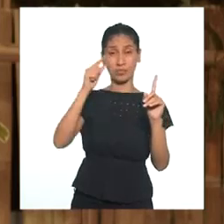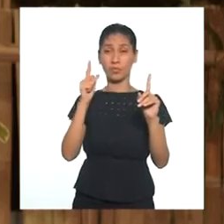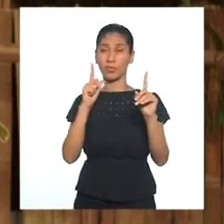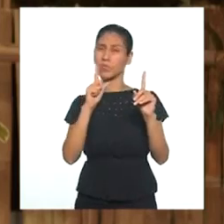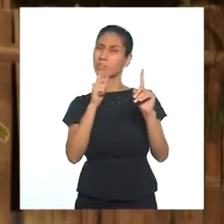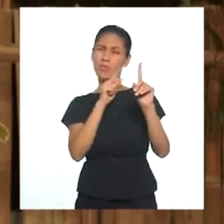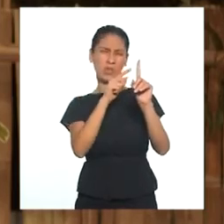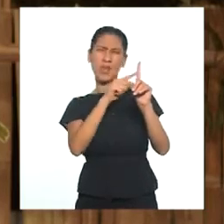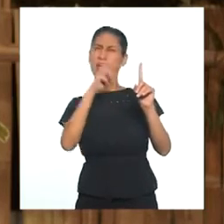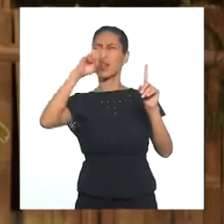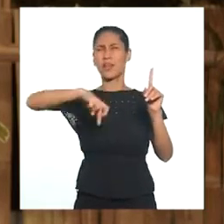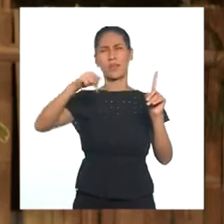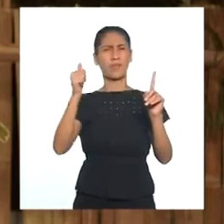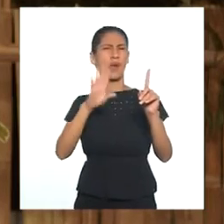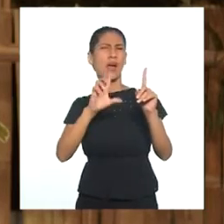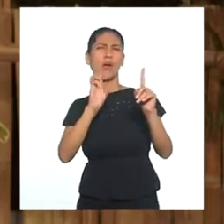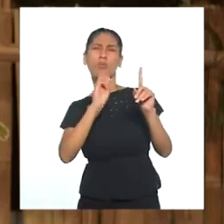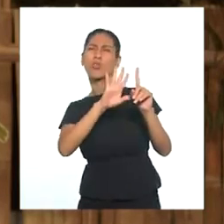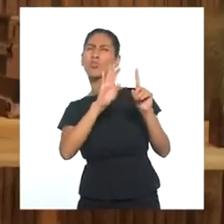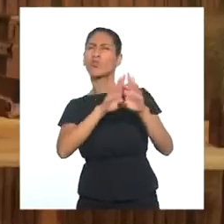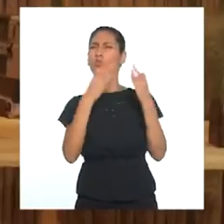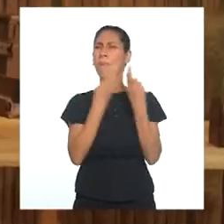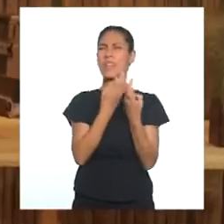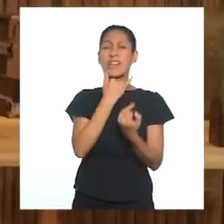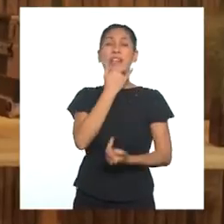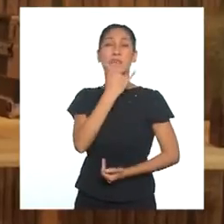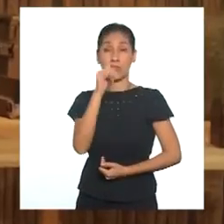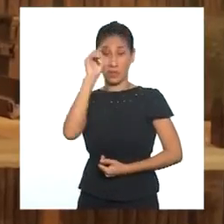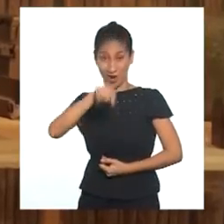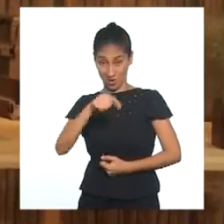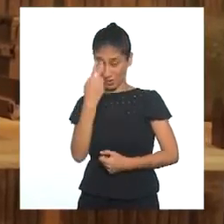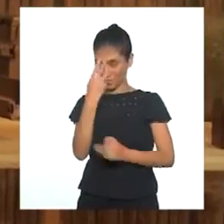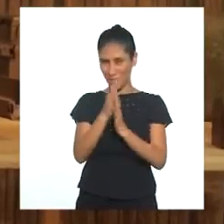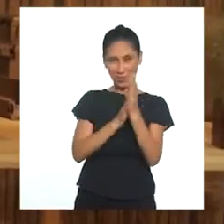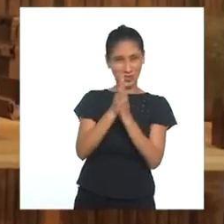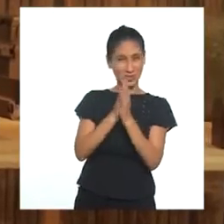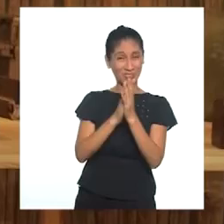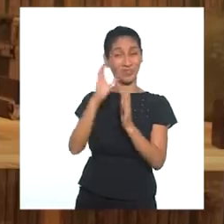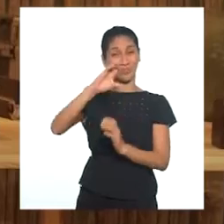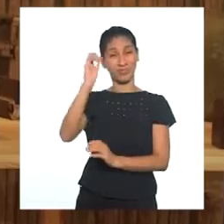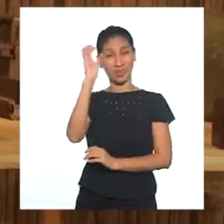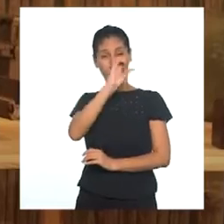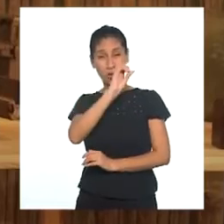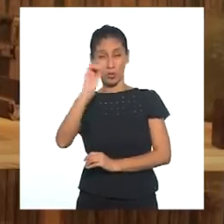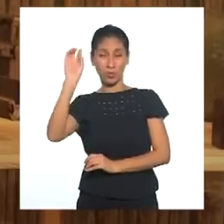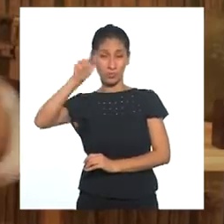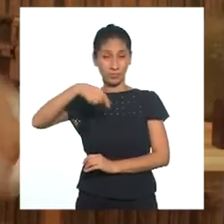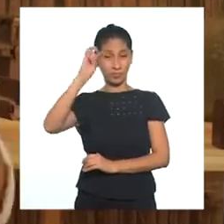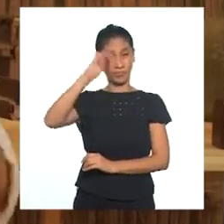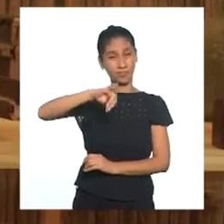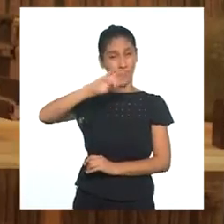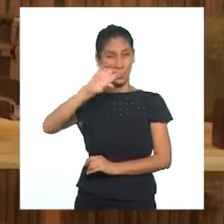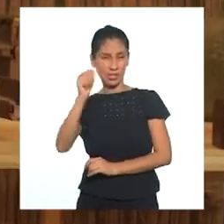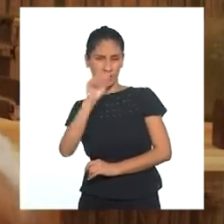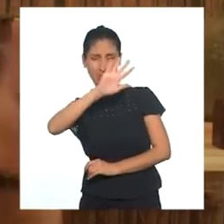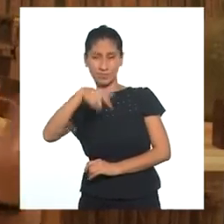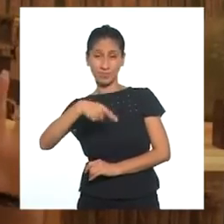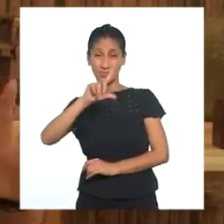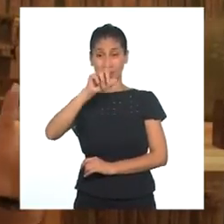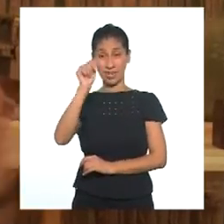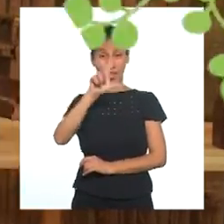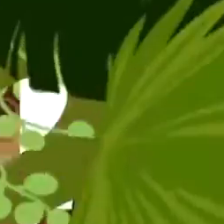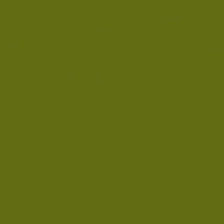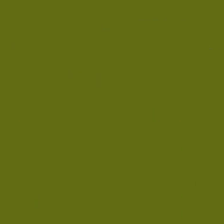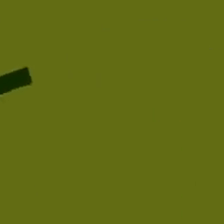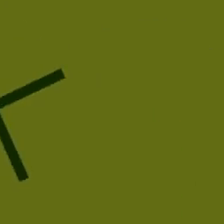familia? No hay tiempo que perder. Vamos a que nuestros amigos Coco, Mika y Lalo sigan con la